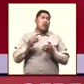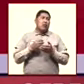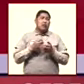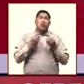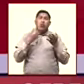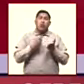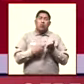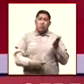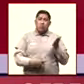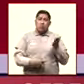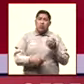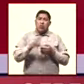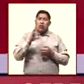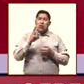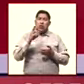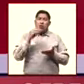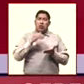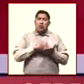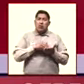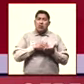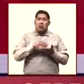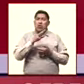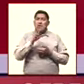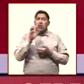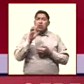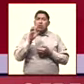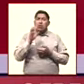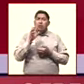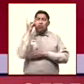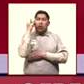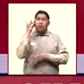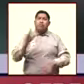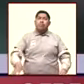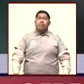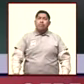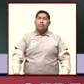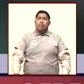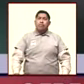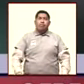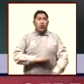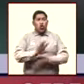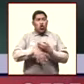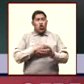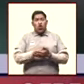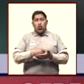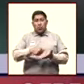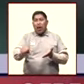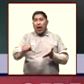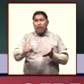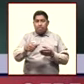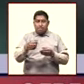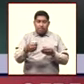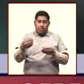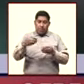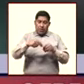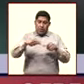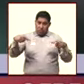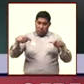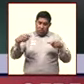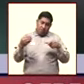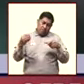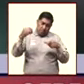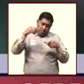es 6.5, o sea, 6.500 bolivianos. Todo es al contado. En un sobre Manila, ya,